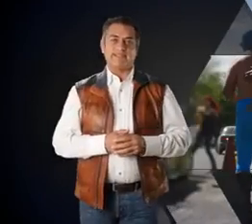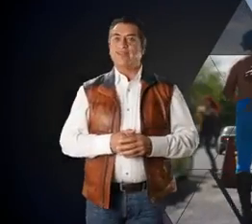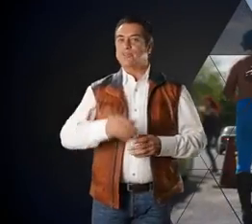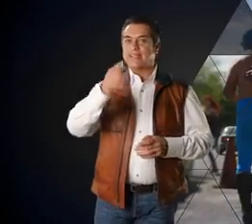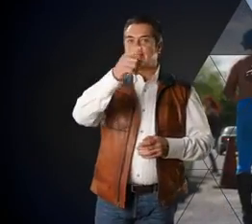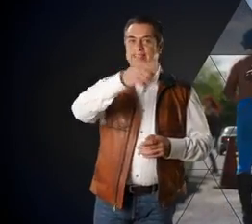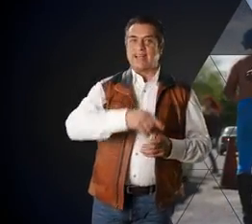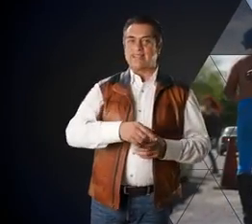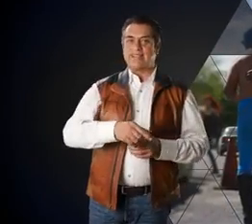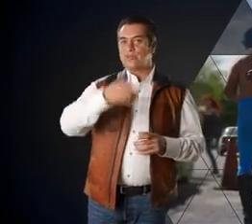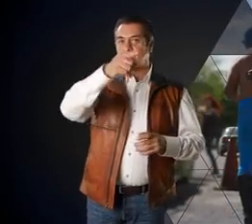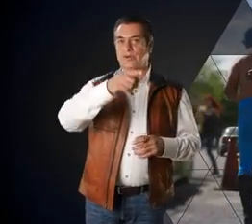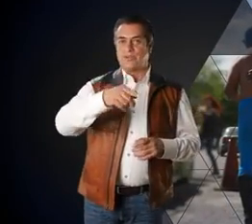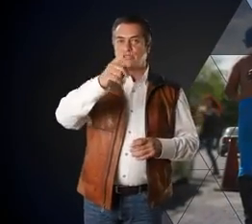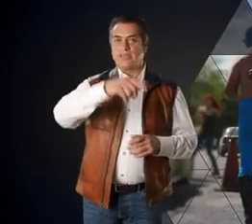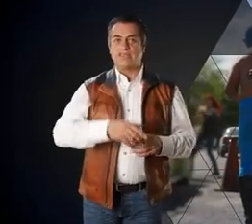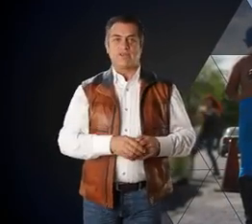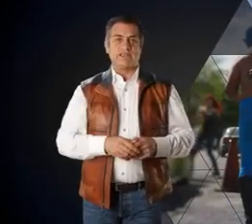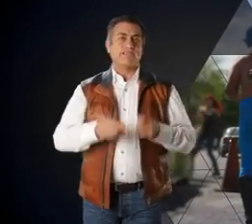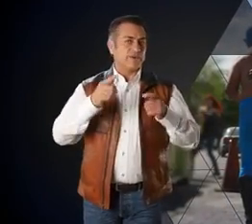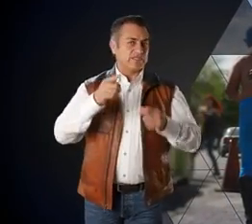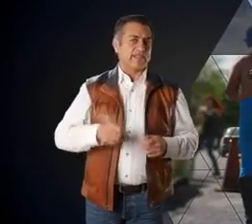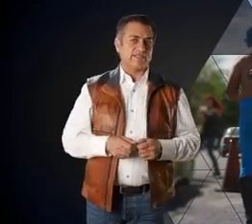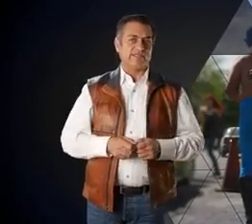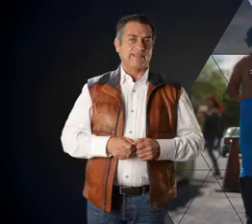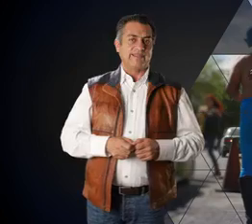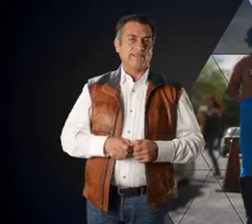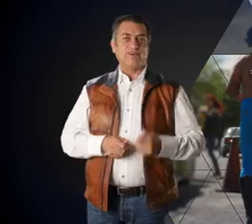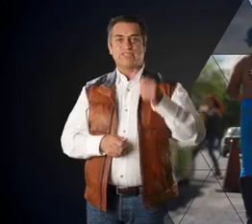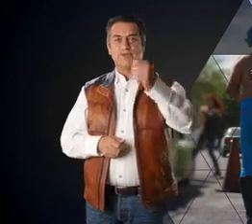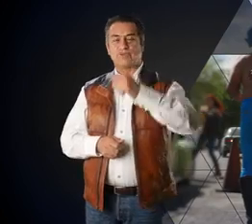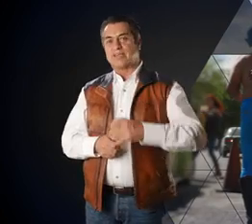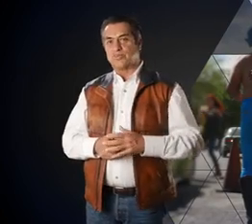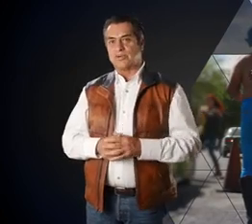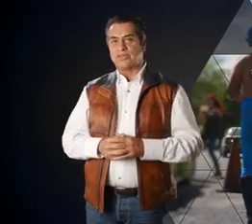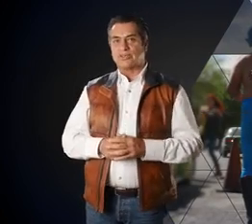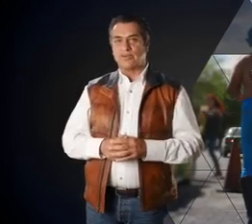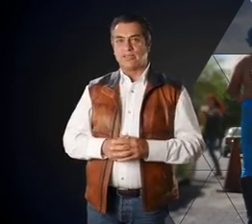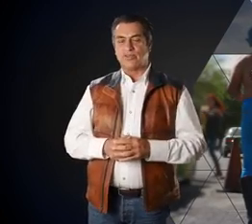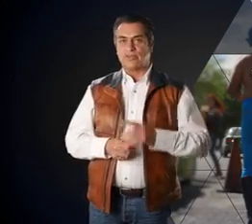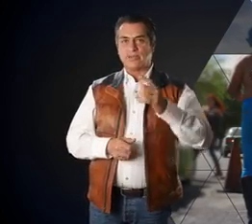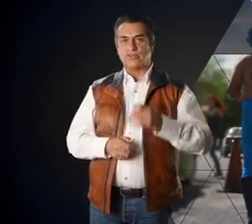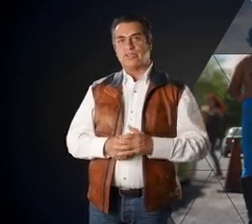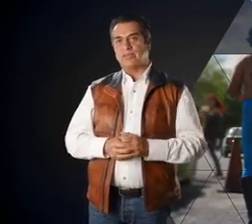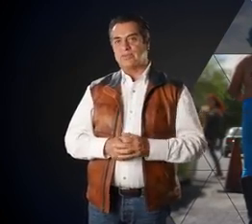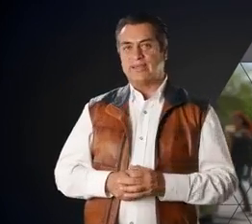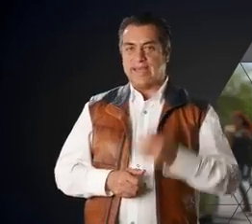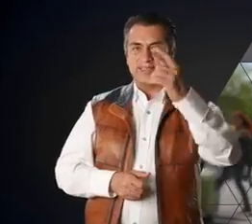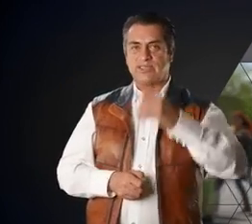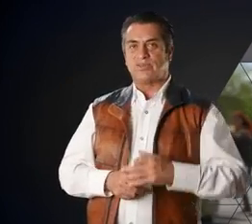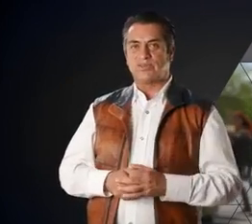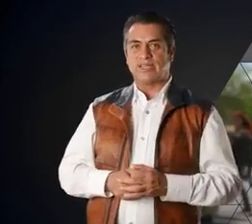Groserías. Groserías las tranzas, los robos, las humillaciones, las sinvergüenzadas y los abusos que los políticos han cometido sobre los